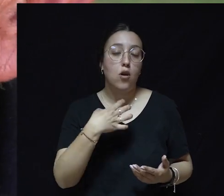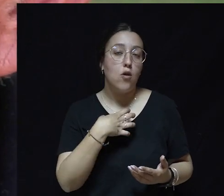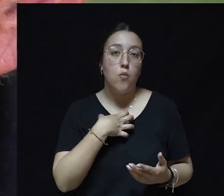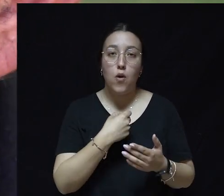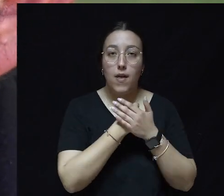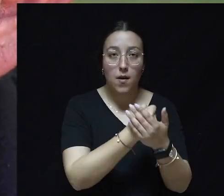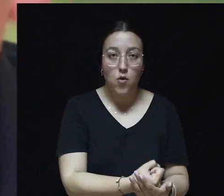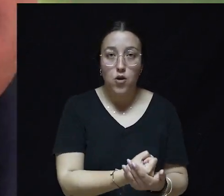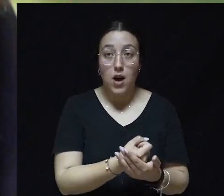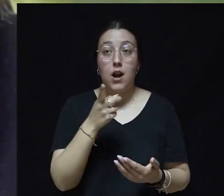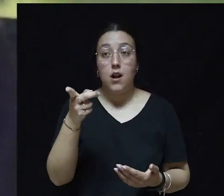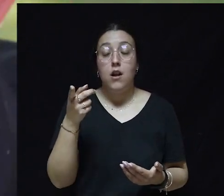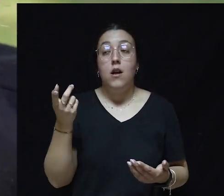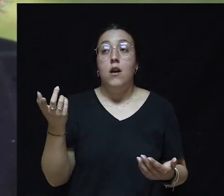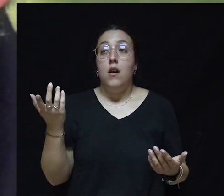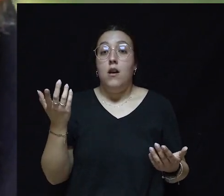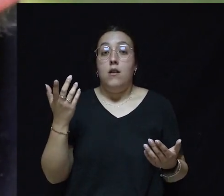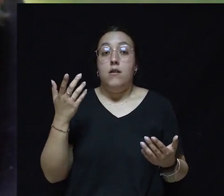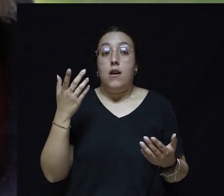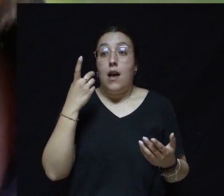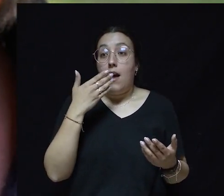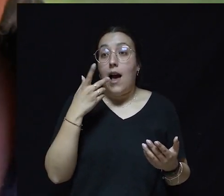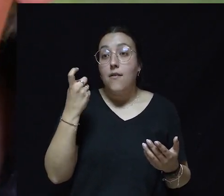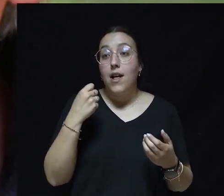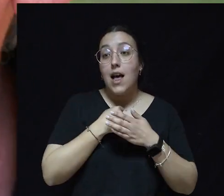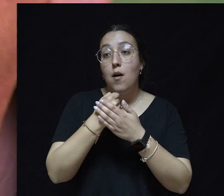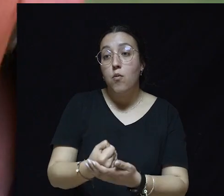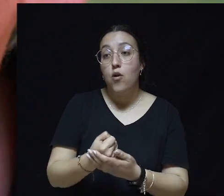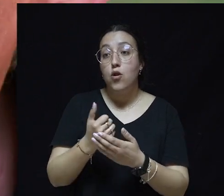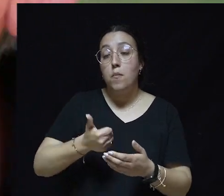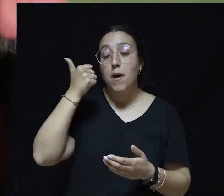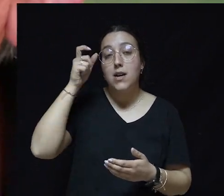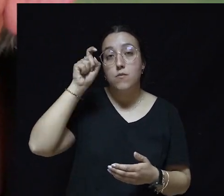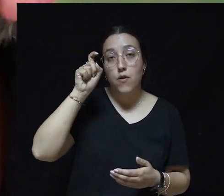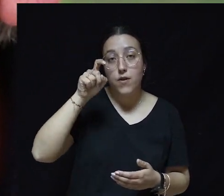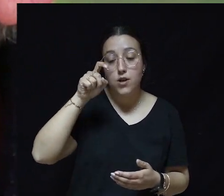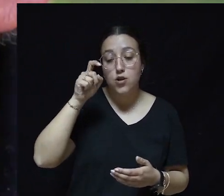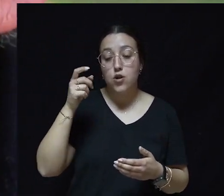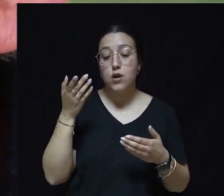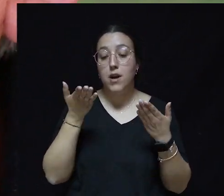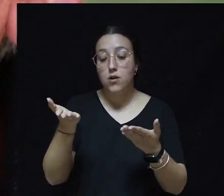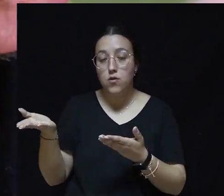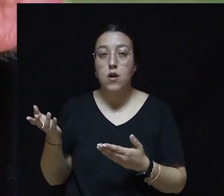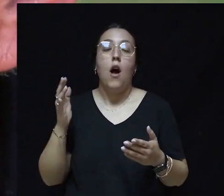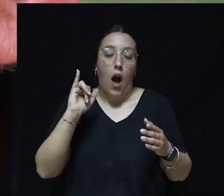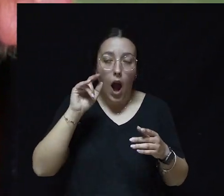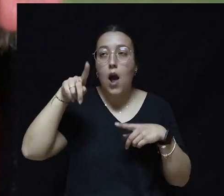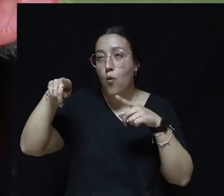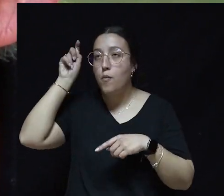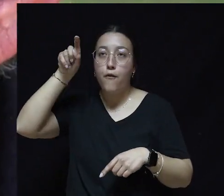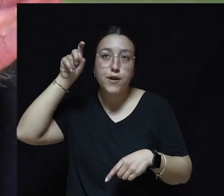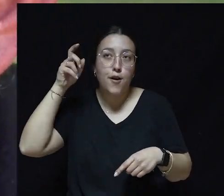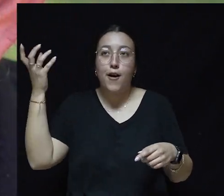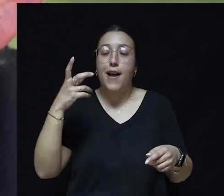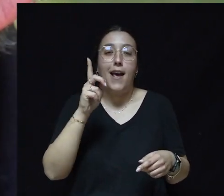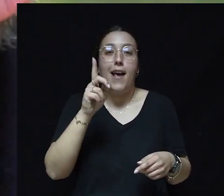profesorado, eso es importante, lo cual no quiere decir que no haya ningún maestro o ninguna maestra que se le vaya la pinza, como se le puede ir a un arquitecto,